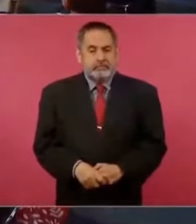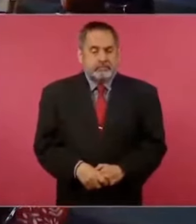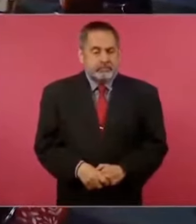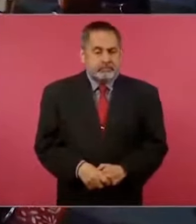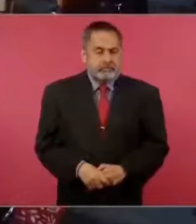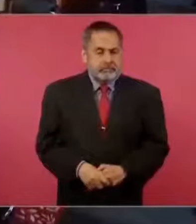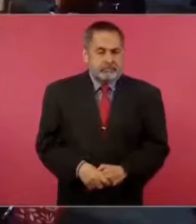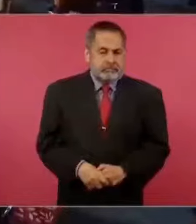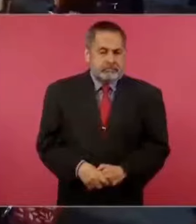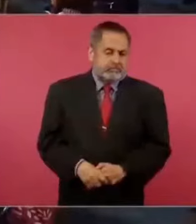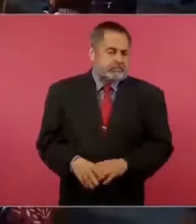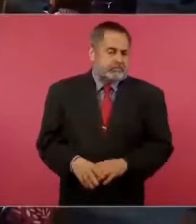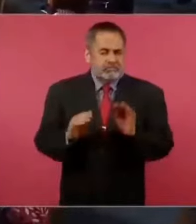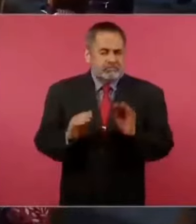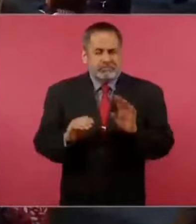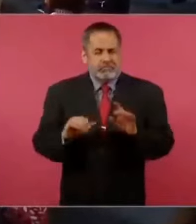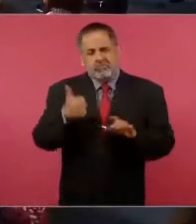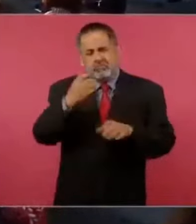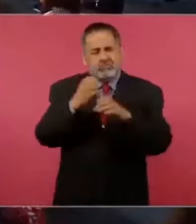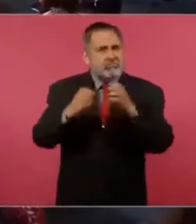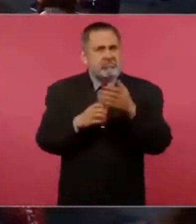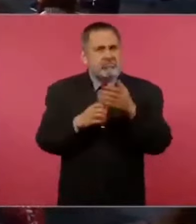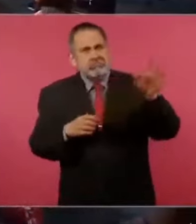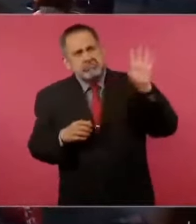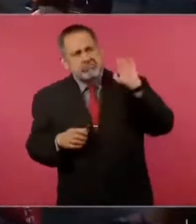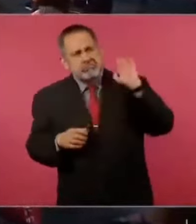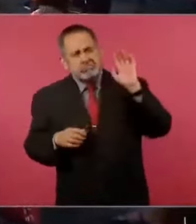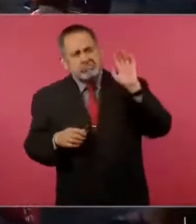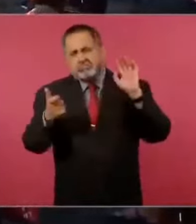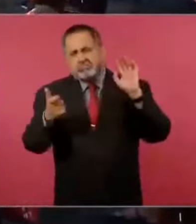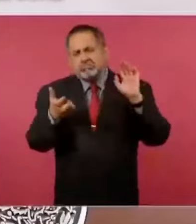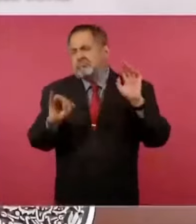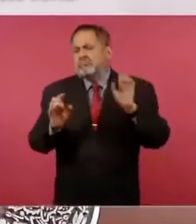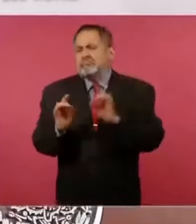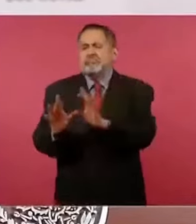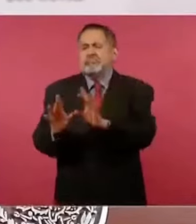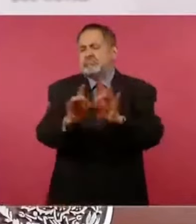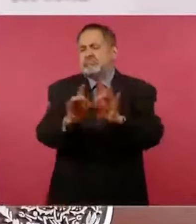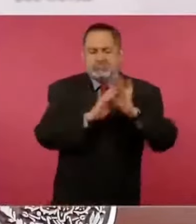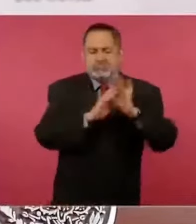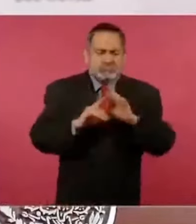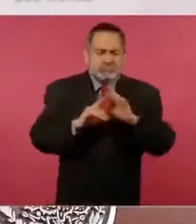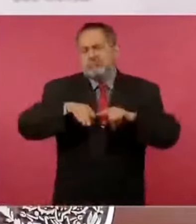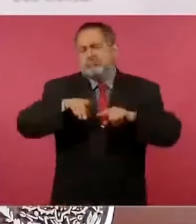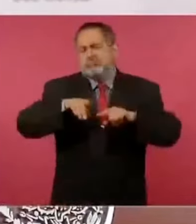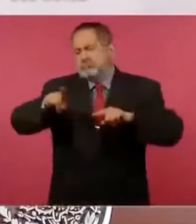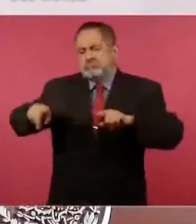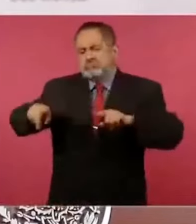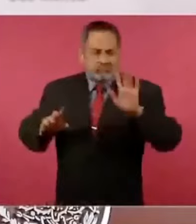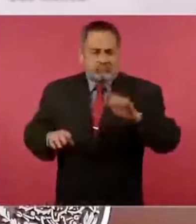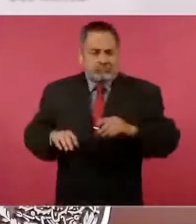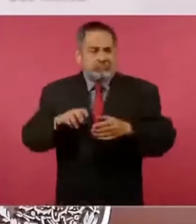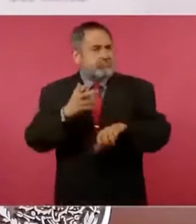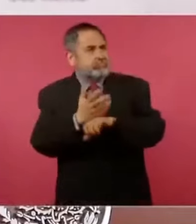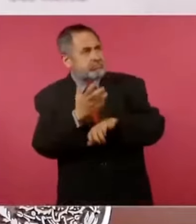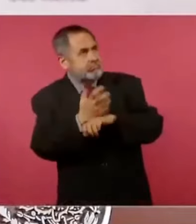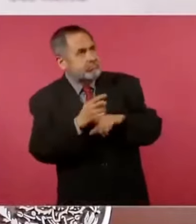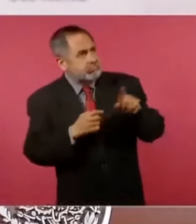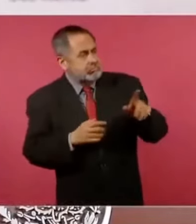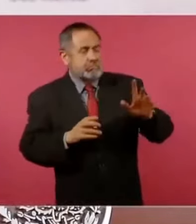mexicana? Pues factores externos también. Esto sucede en Estados Unidos